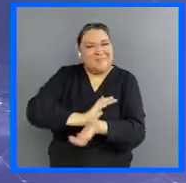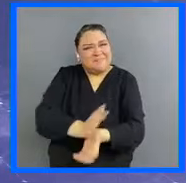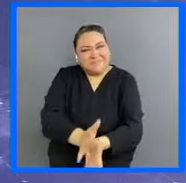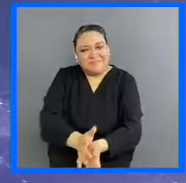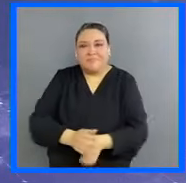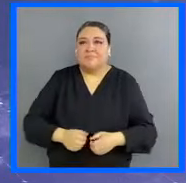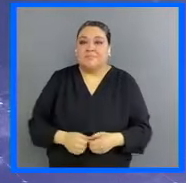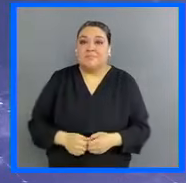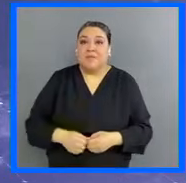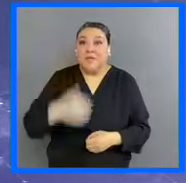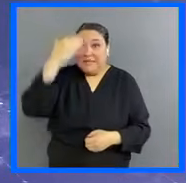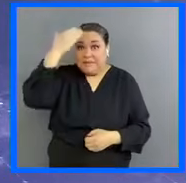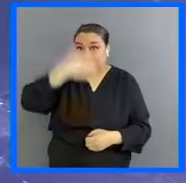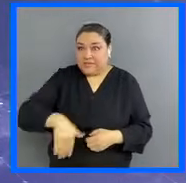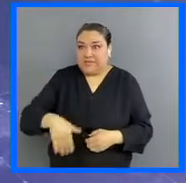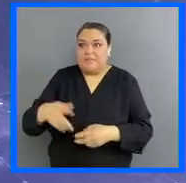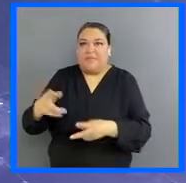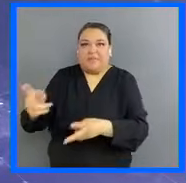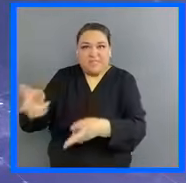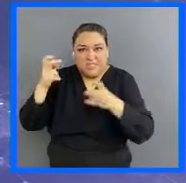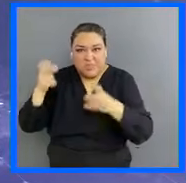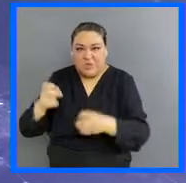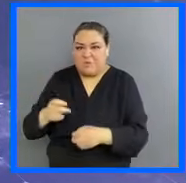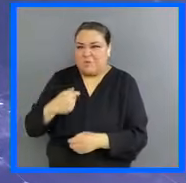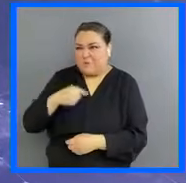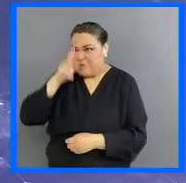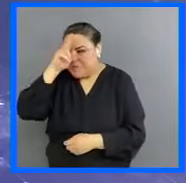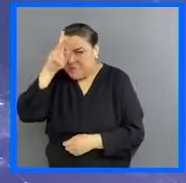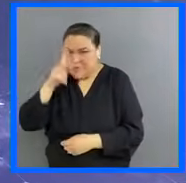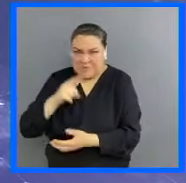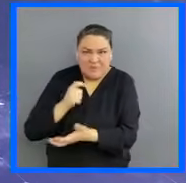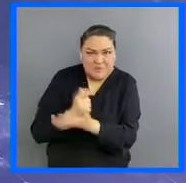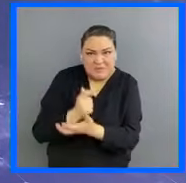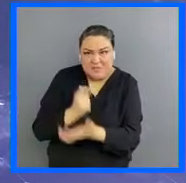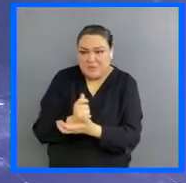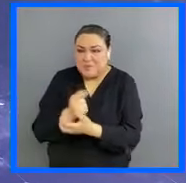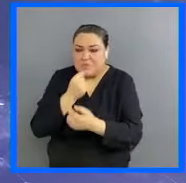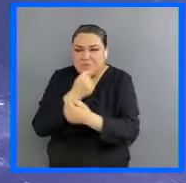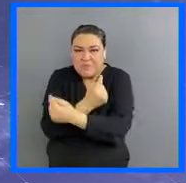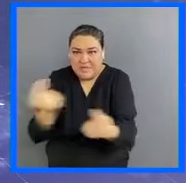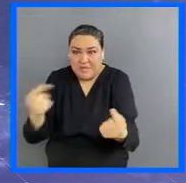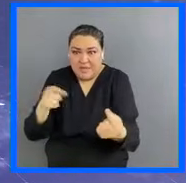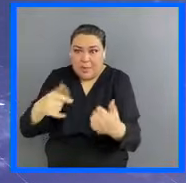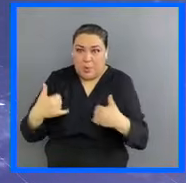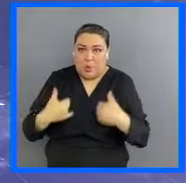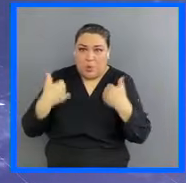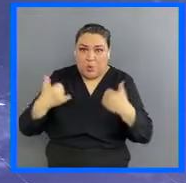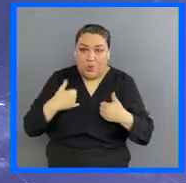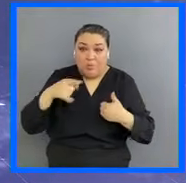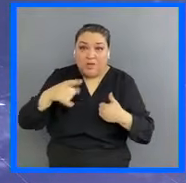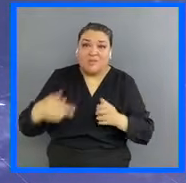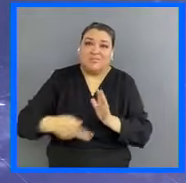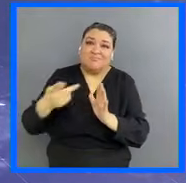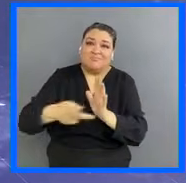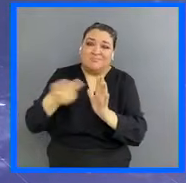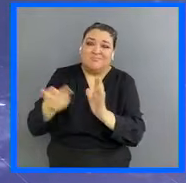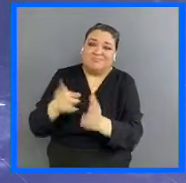Sustracción, amenazas, maltrato hacia niñas, niños y adolescentes, lo más frecuente en la violencia vicaria.